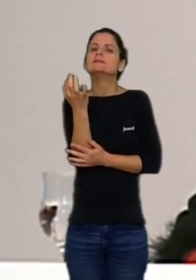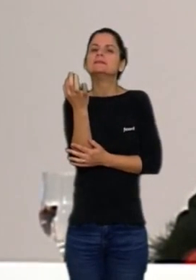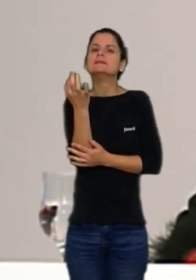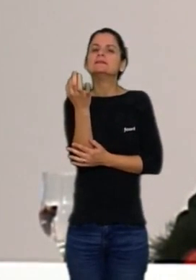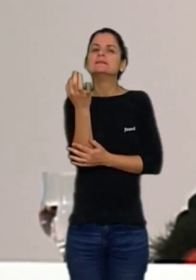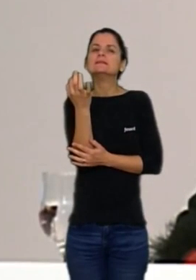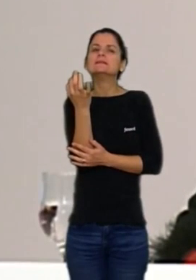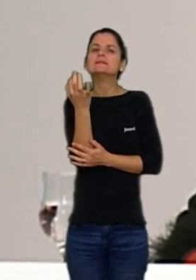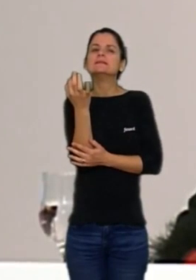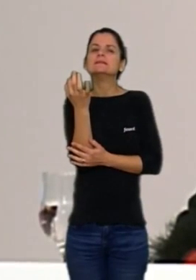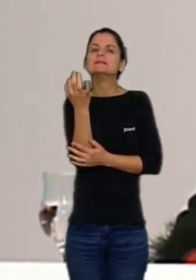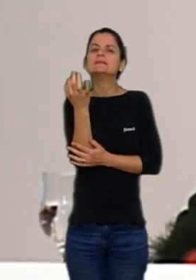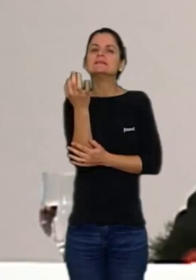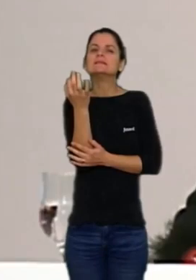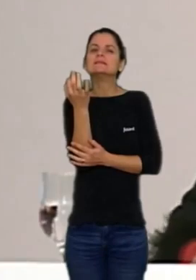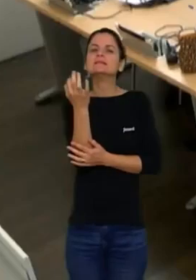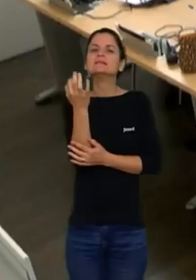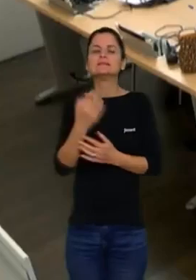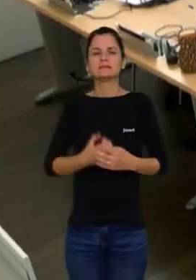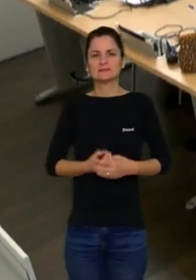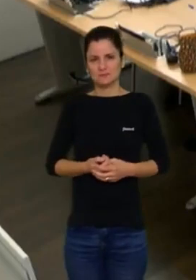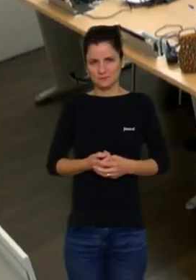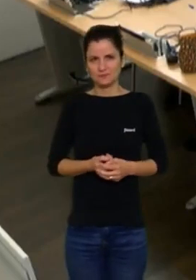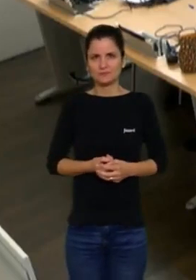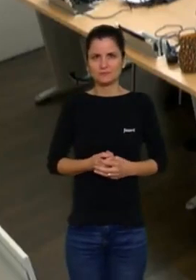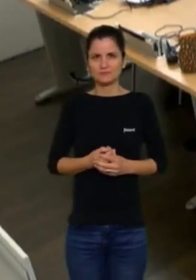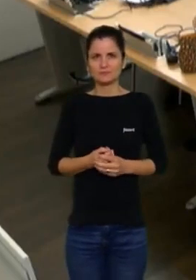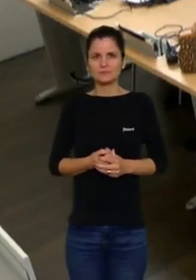Ya no me he dicho. No? Ya no me